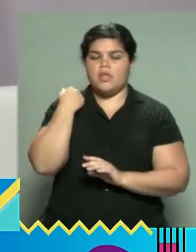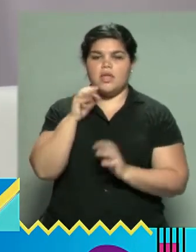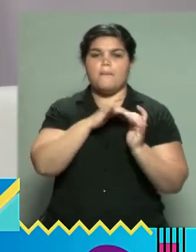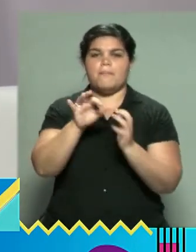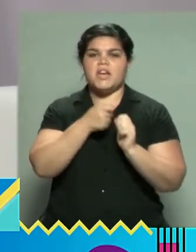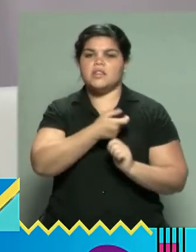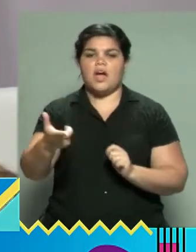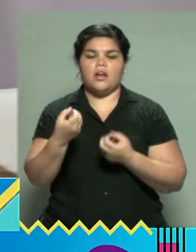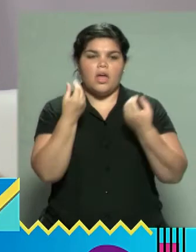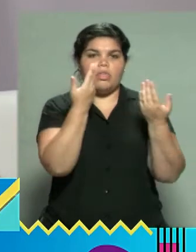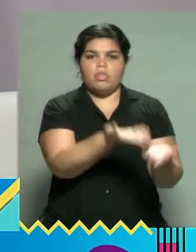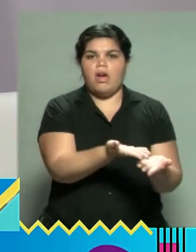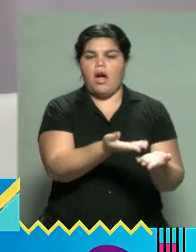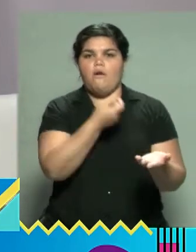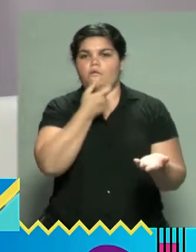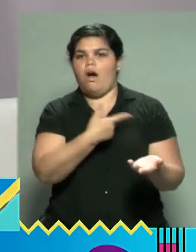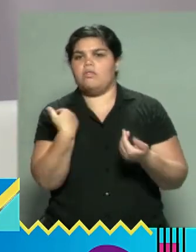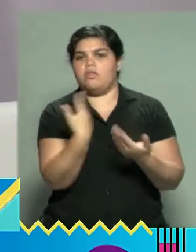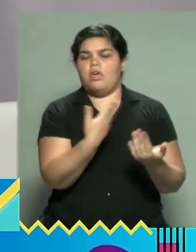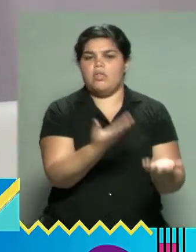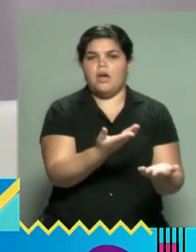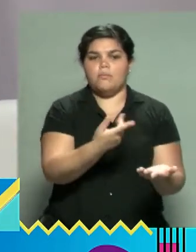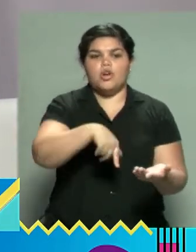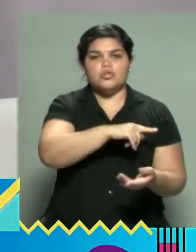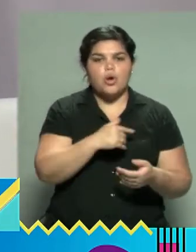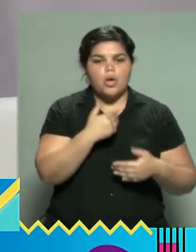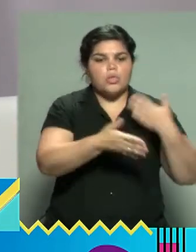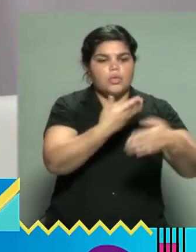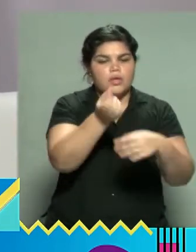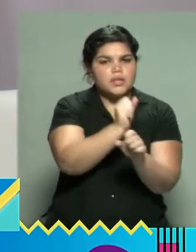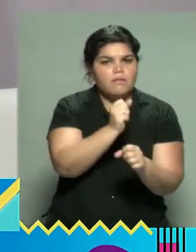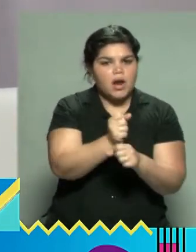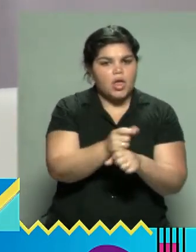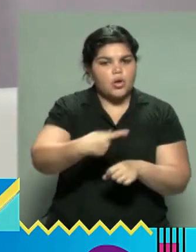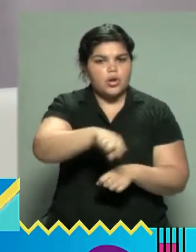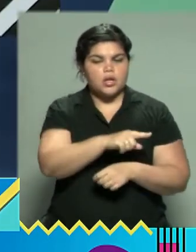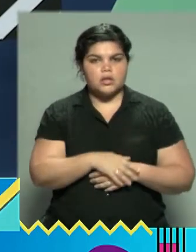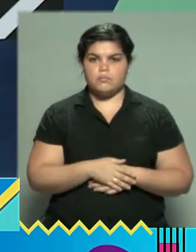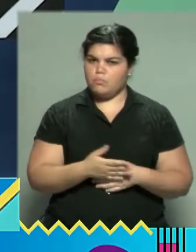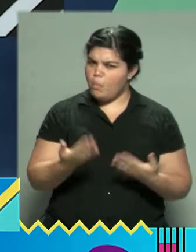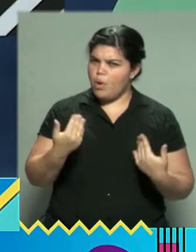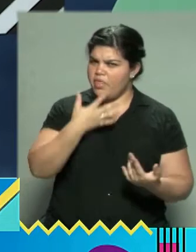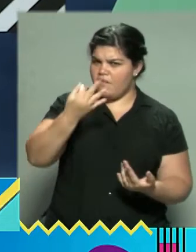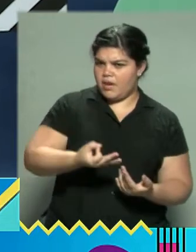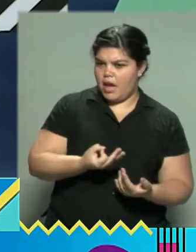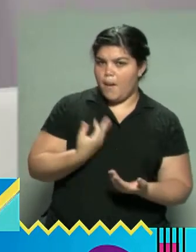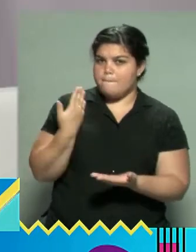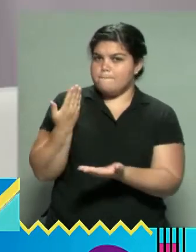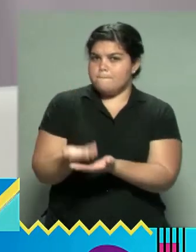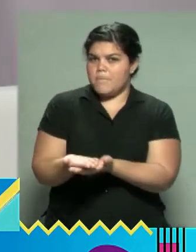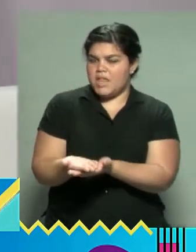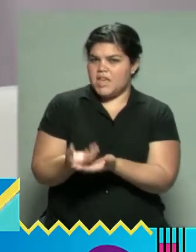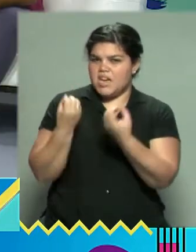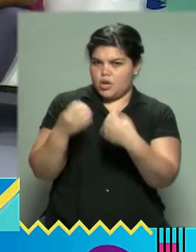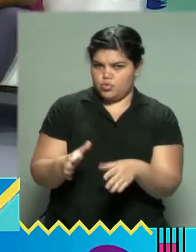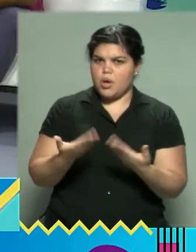pero bueno, es un proceso que tienen que llevar adelante los trabajadores. ¿Pero es factible? ¿Se puede realizar? ¿Pedir la renuncia? Se puede realizar,